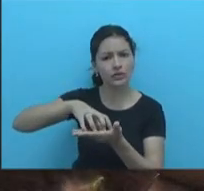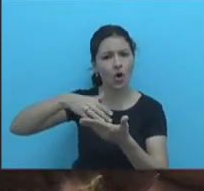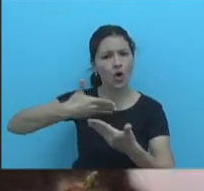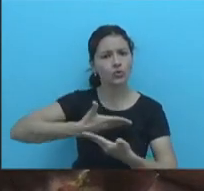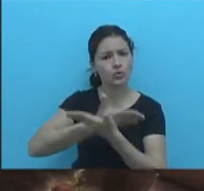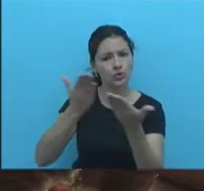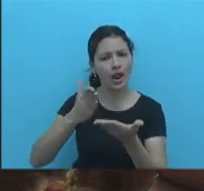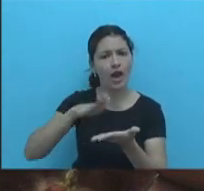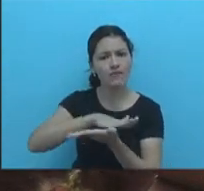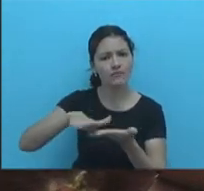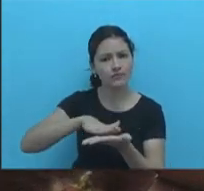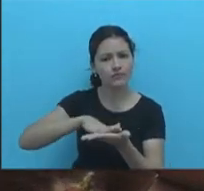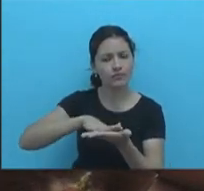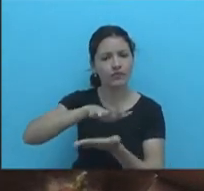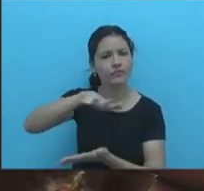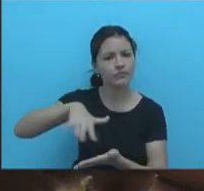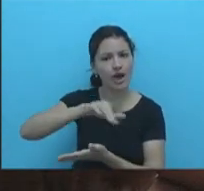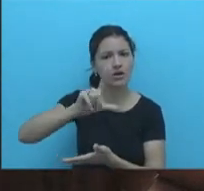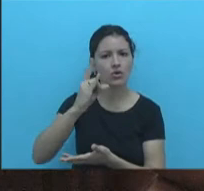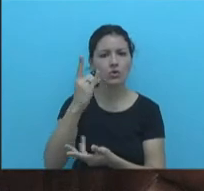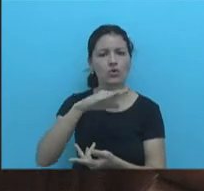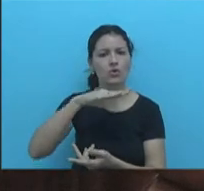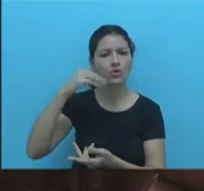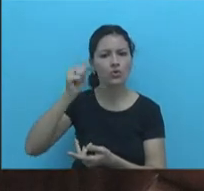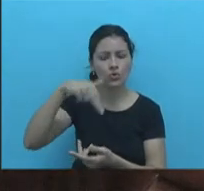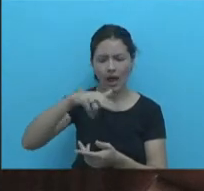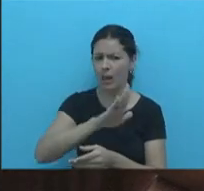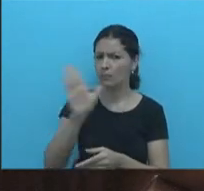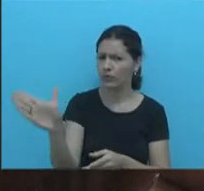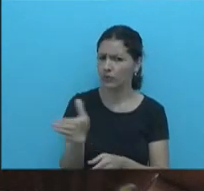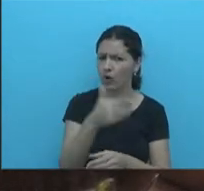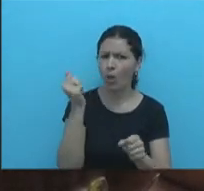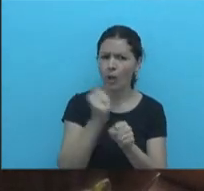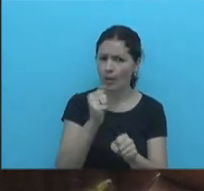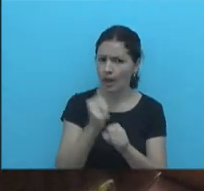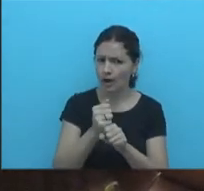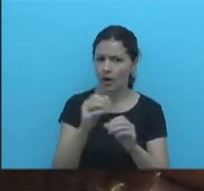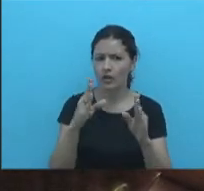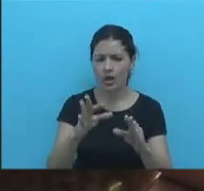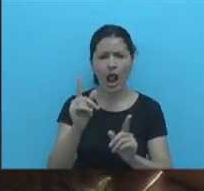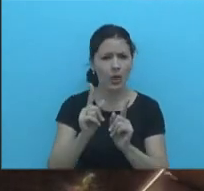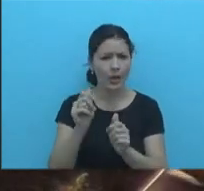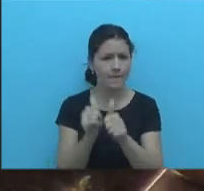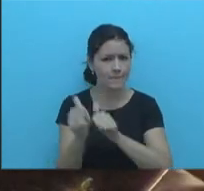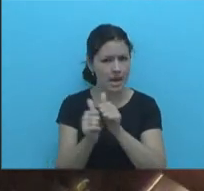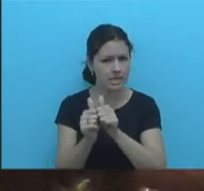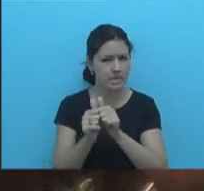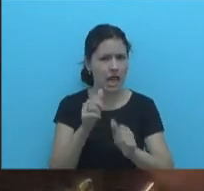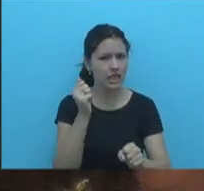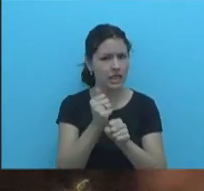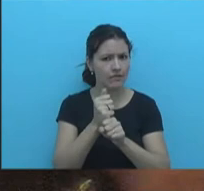Si bien en un primer momento la ejecución de las obras se vio interrumpida por la empresa que había resultado